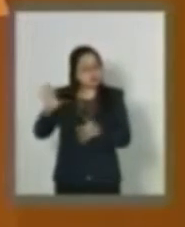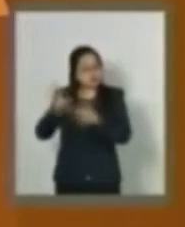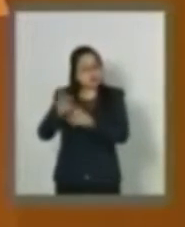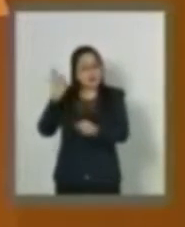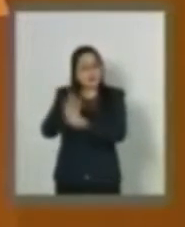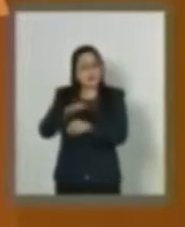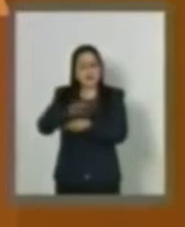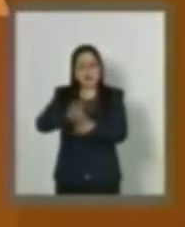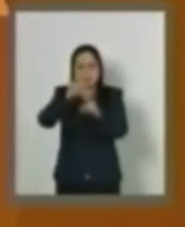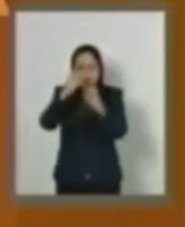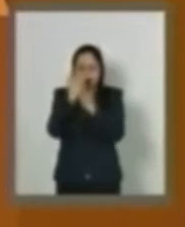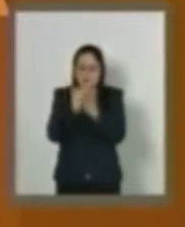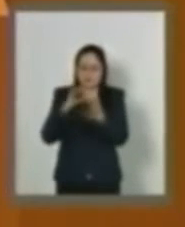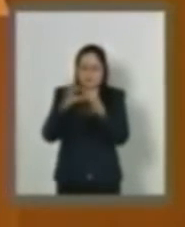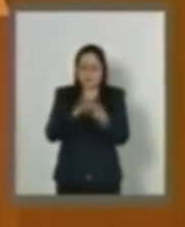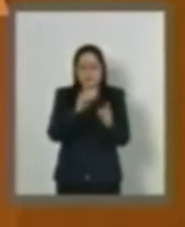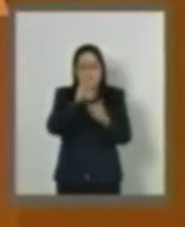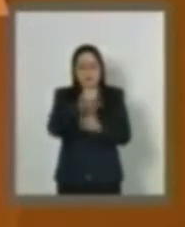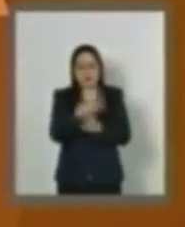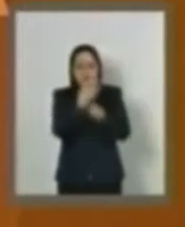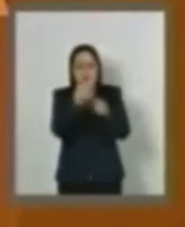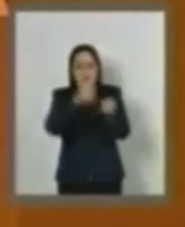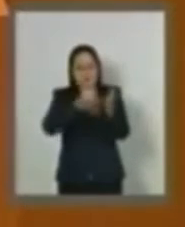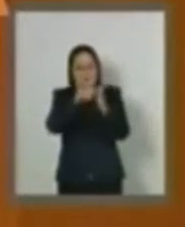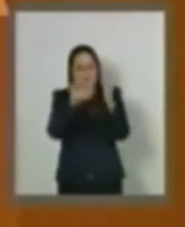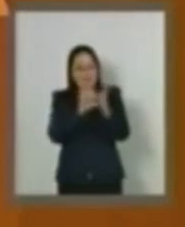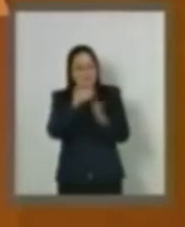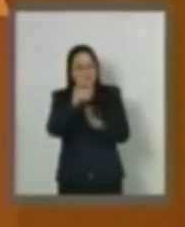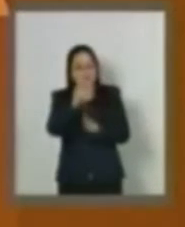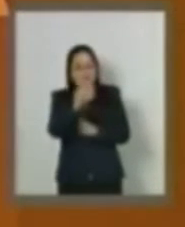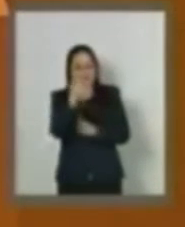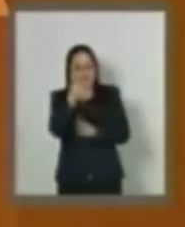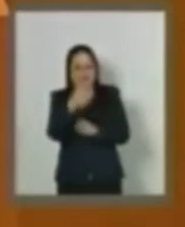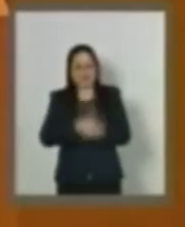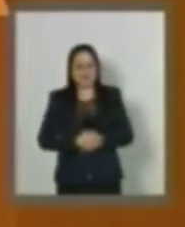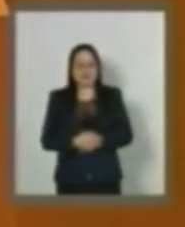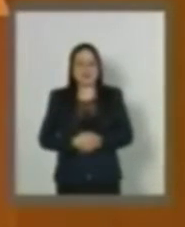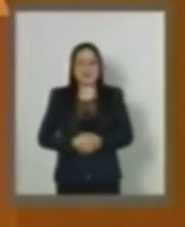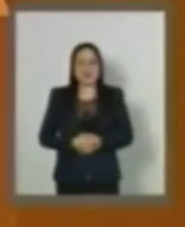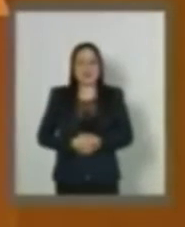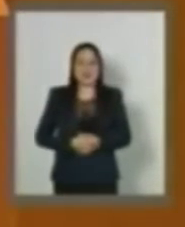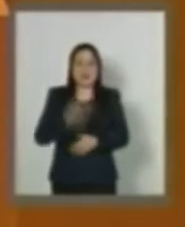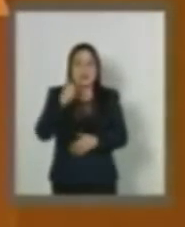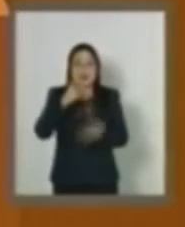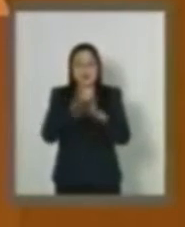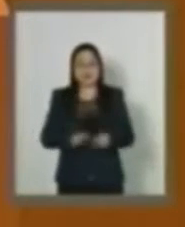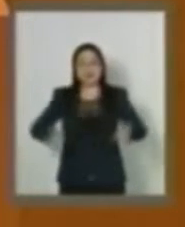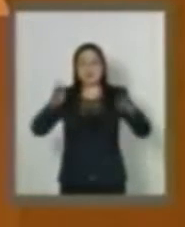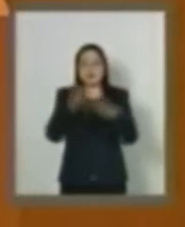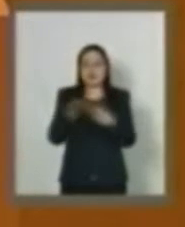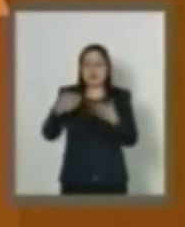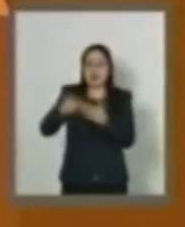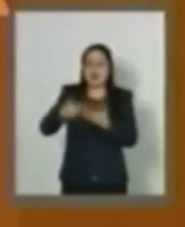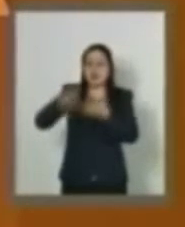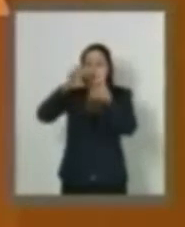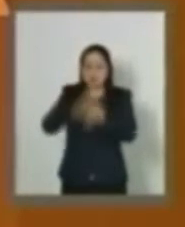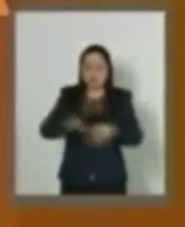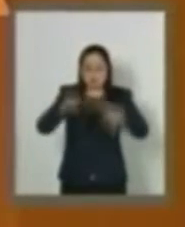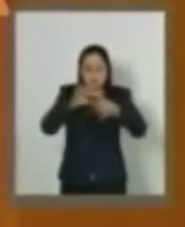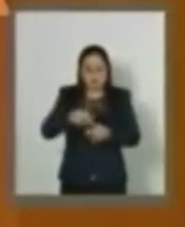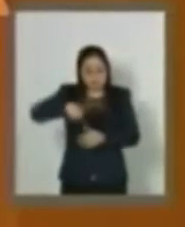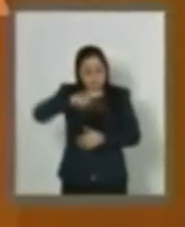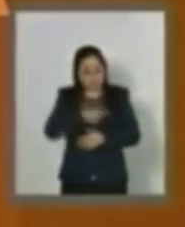la minuta. Y bueno, tanto senadores como del PT, Morena, también del PRD y algunos